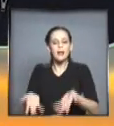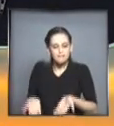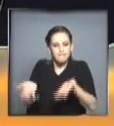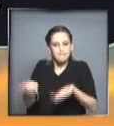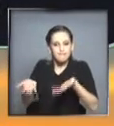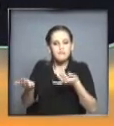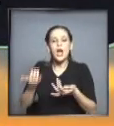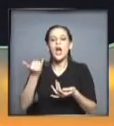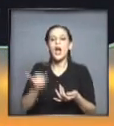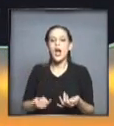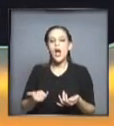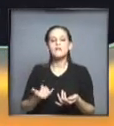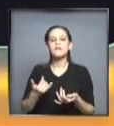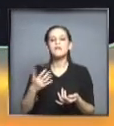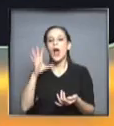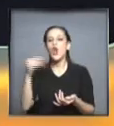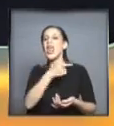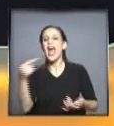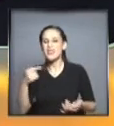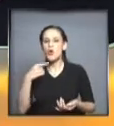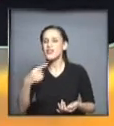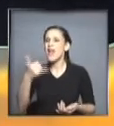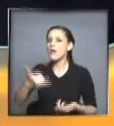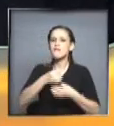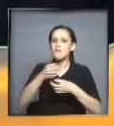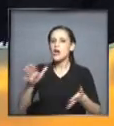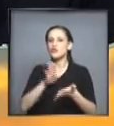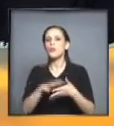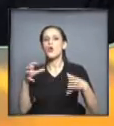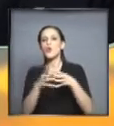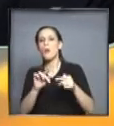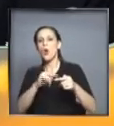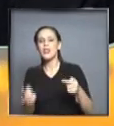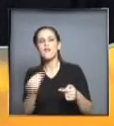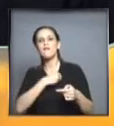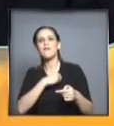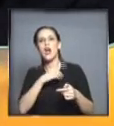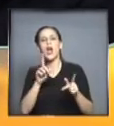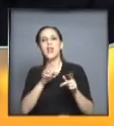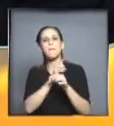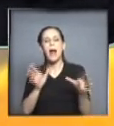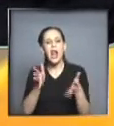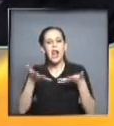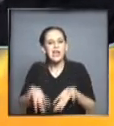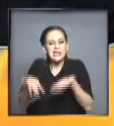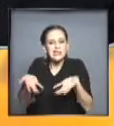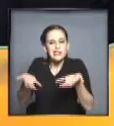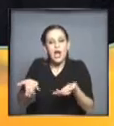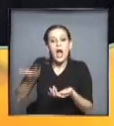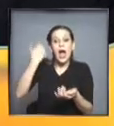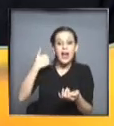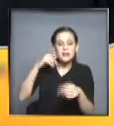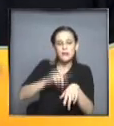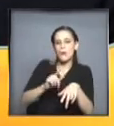se le da una connotación negativa. Es decir, está mal que haya incentivo a la militancia. Y el problema es que los tiempos más oscuros de nuestra historia